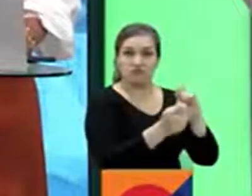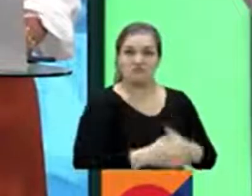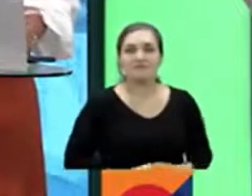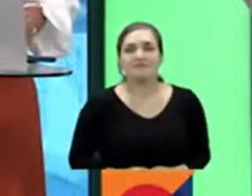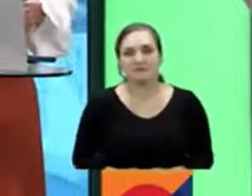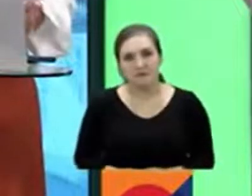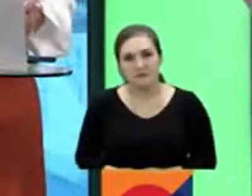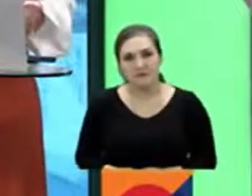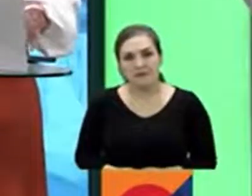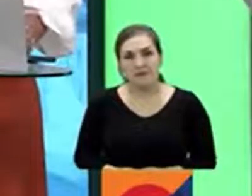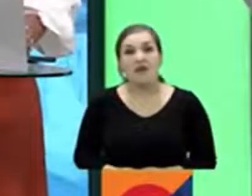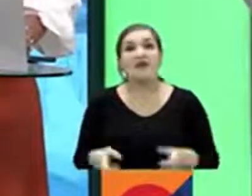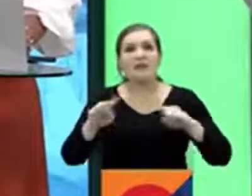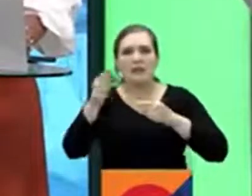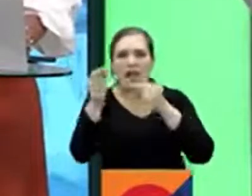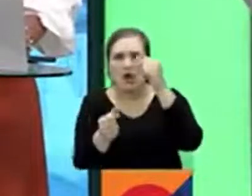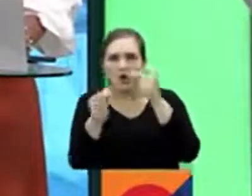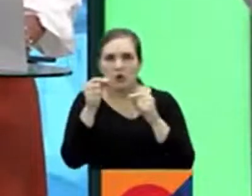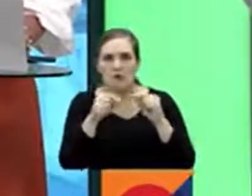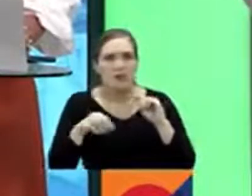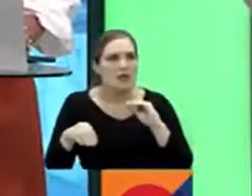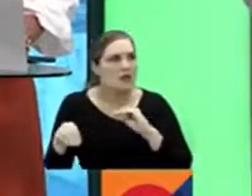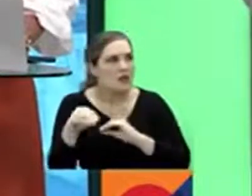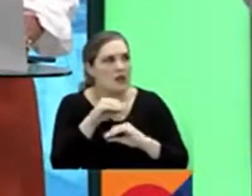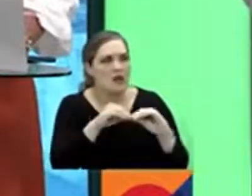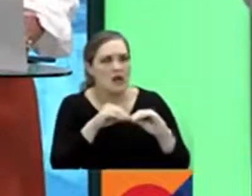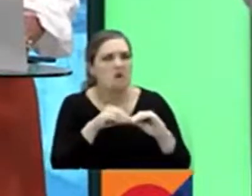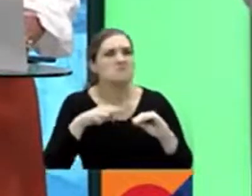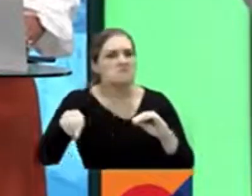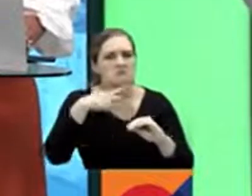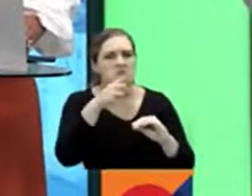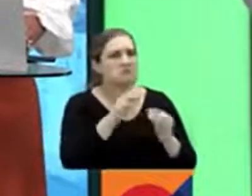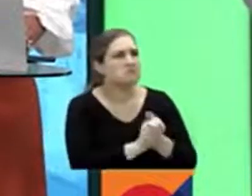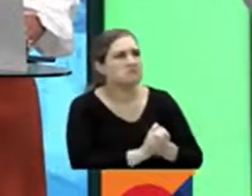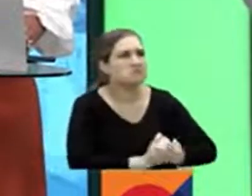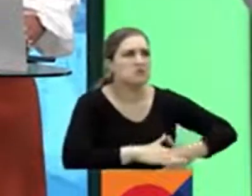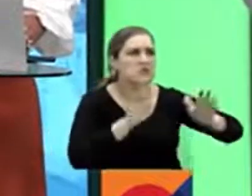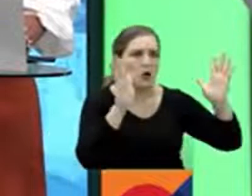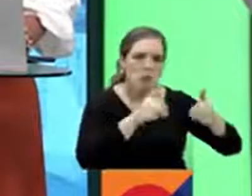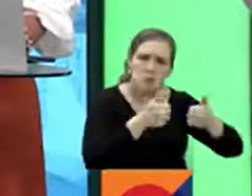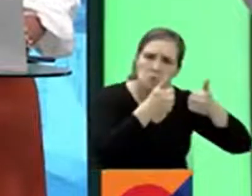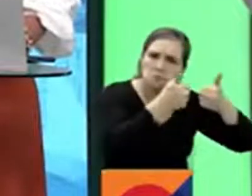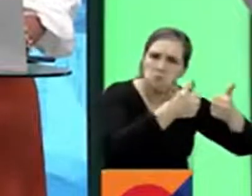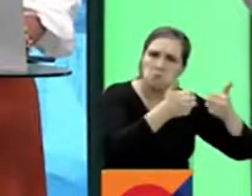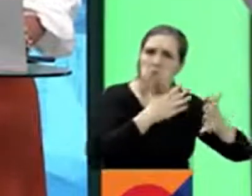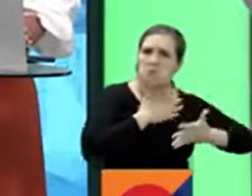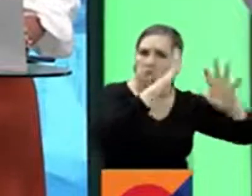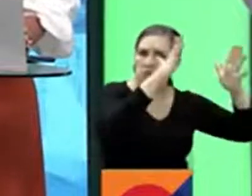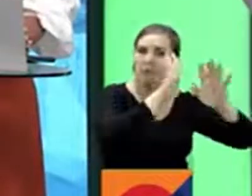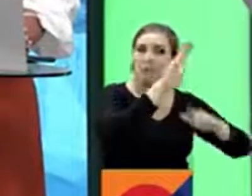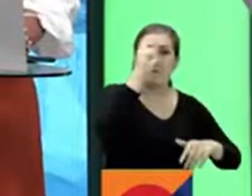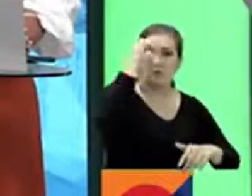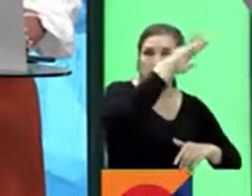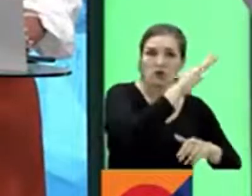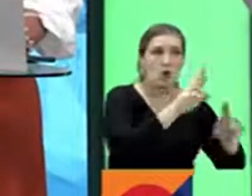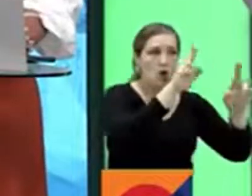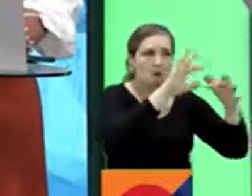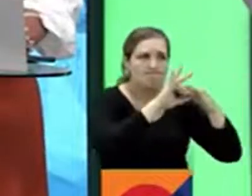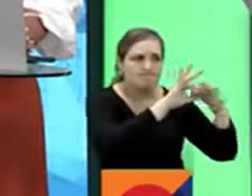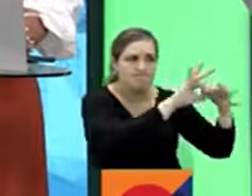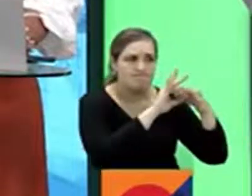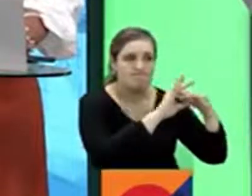gremios económicos también reaccionaron. Felicitaron a Gustavo Petro y le sugirieron trabajo conjunto entre el sector público y privado